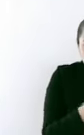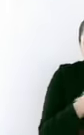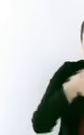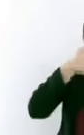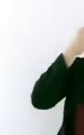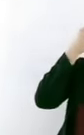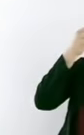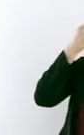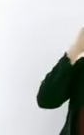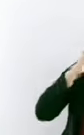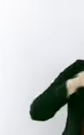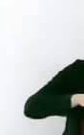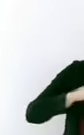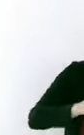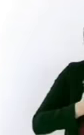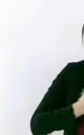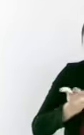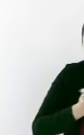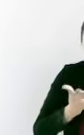salud.